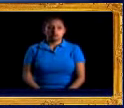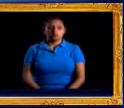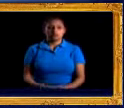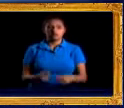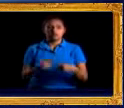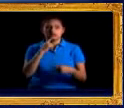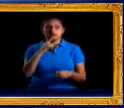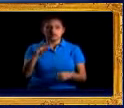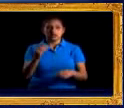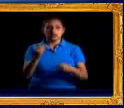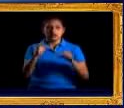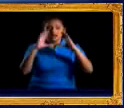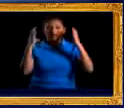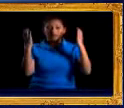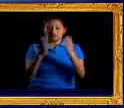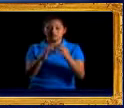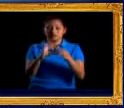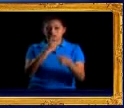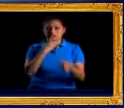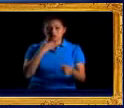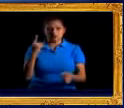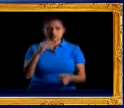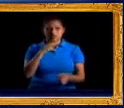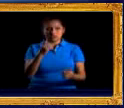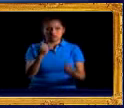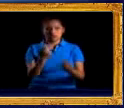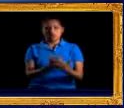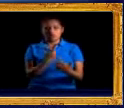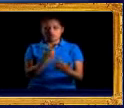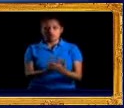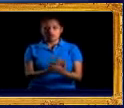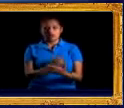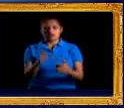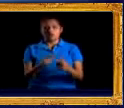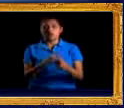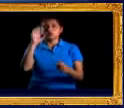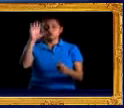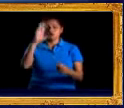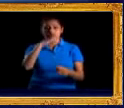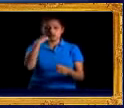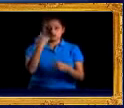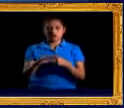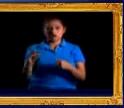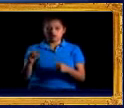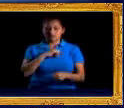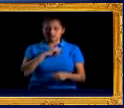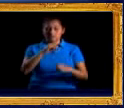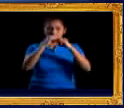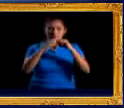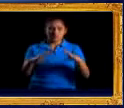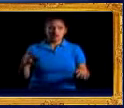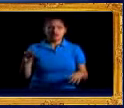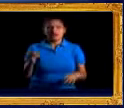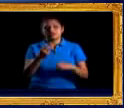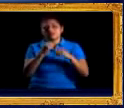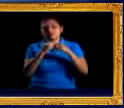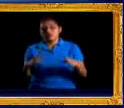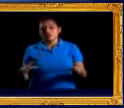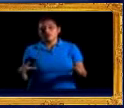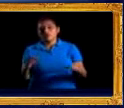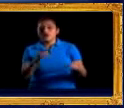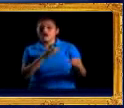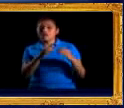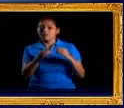la esfera de Dios es comprar con su sangre lo que se había perdido. ¿Y qué es lo que se había perdido?